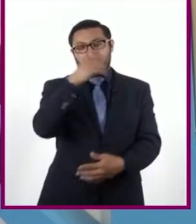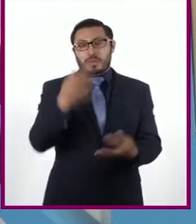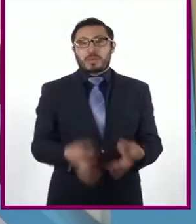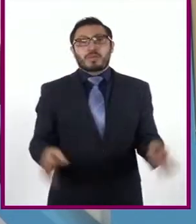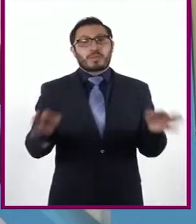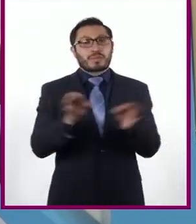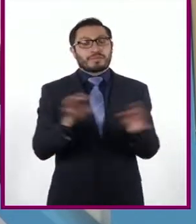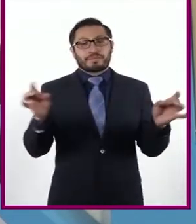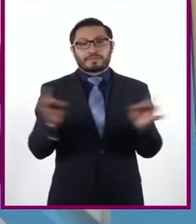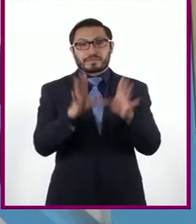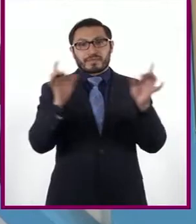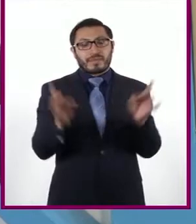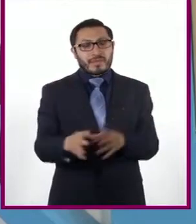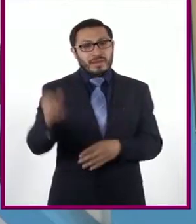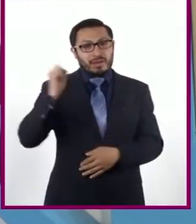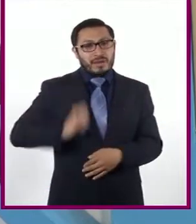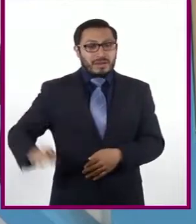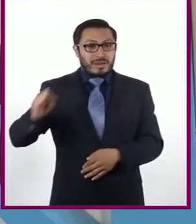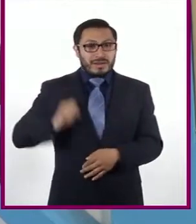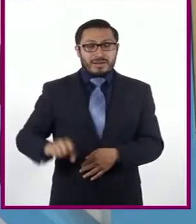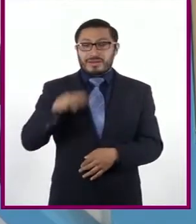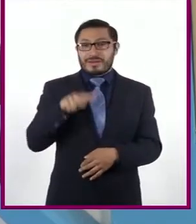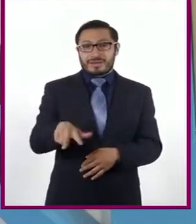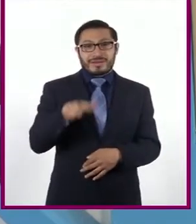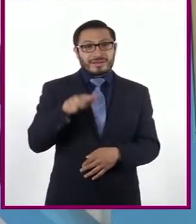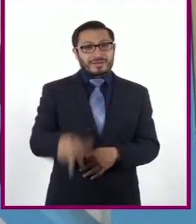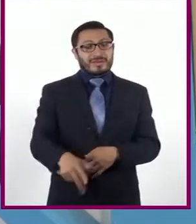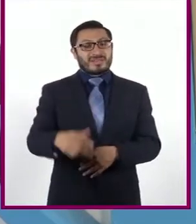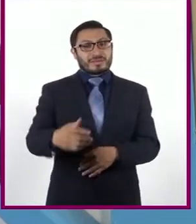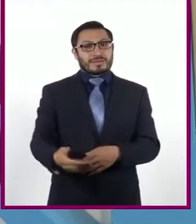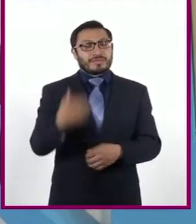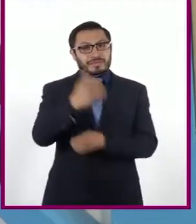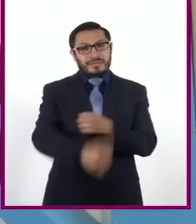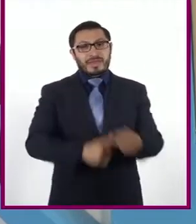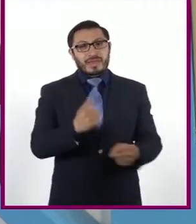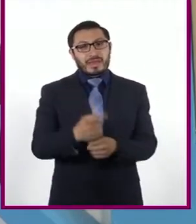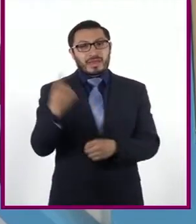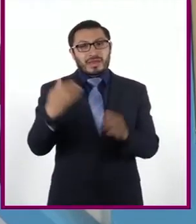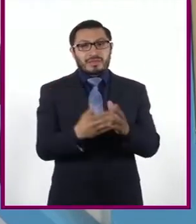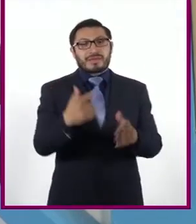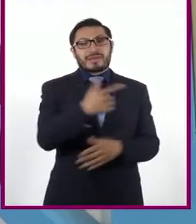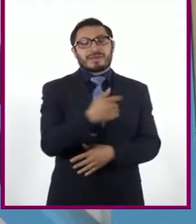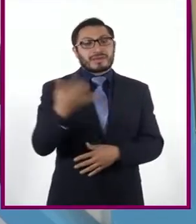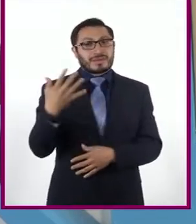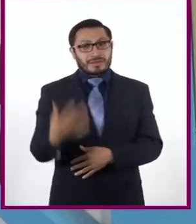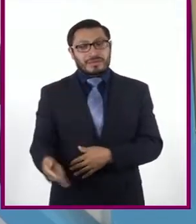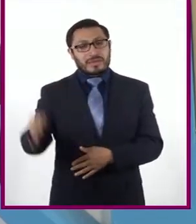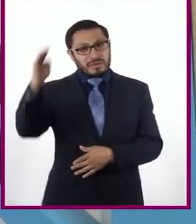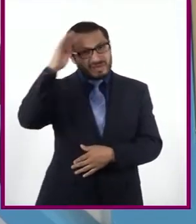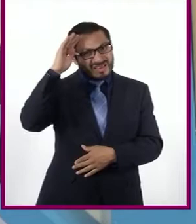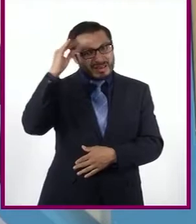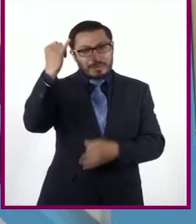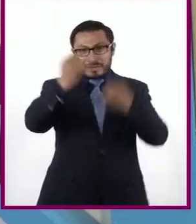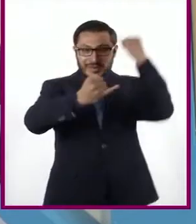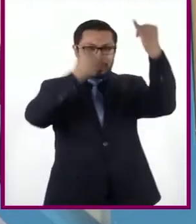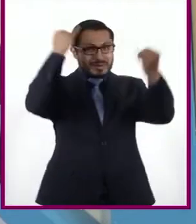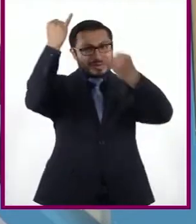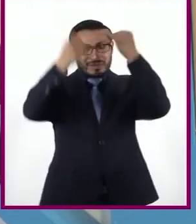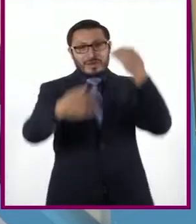surgidos a mediados del siglo XVIII. Hacia el año de 1750, el pensamiento ilustrado había